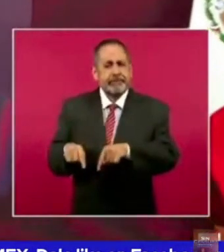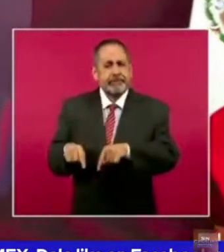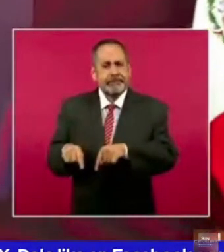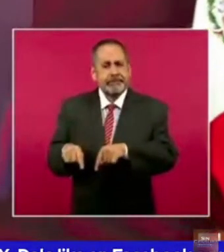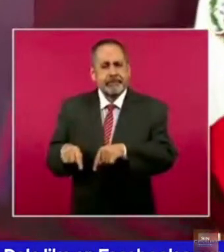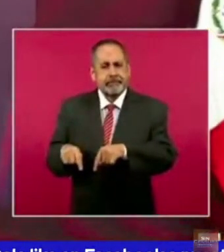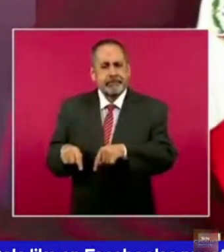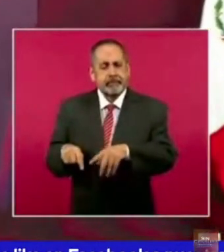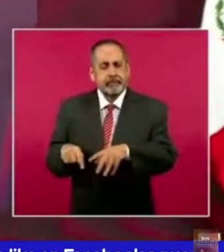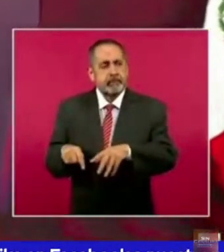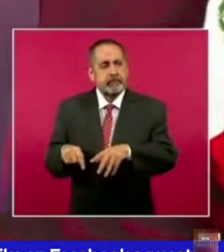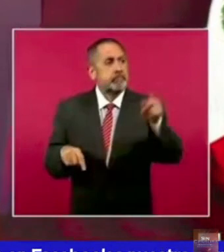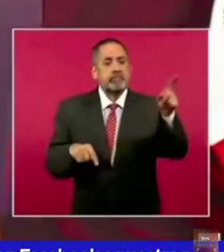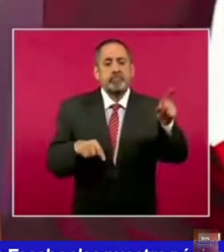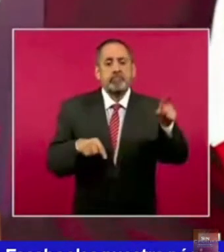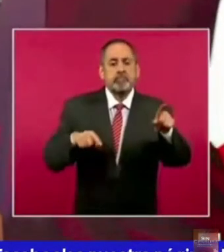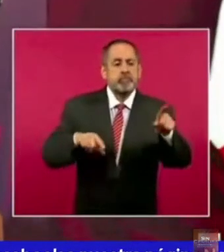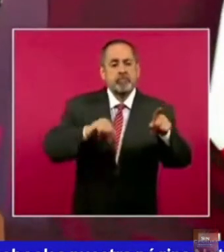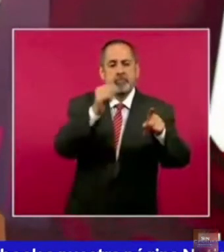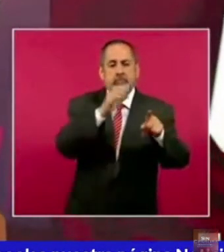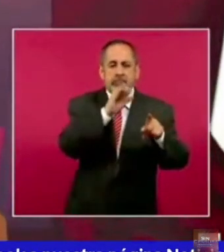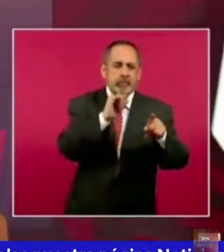las agencias